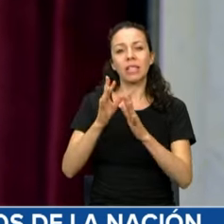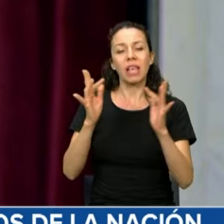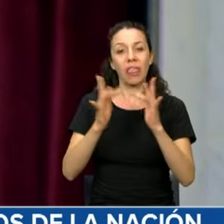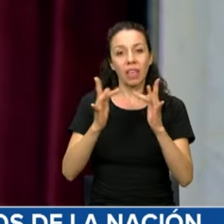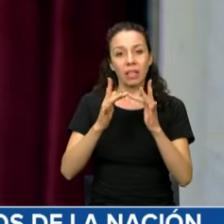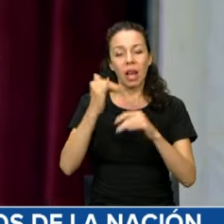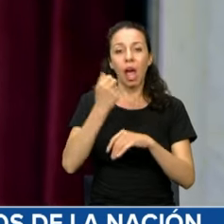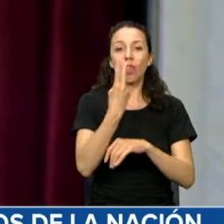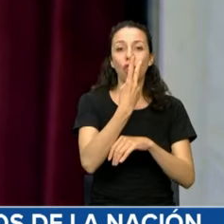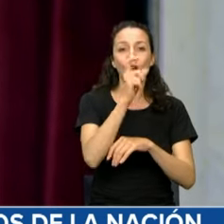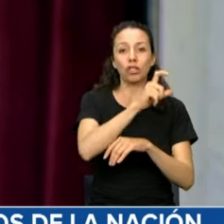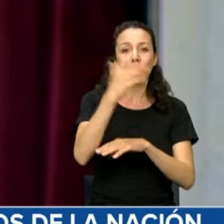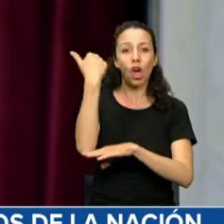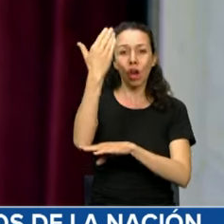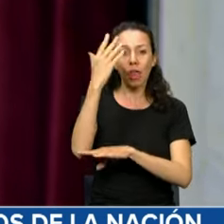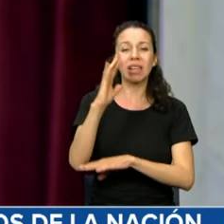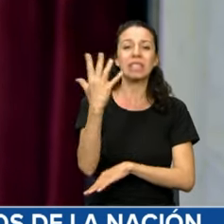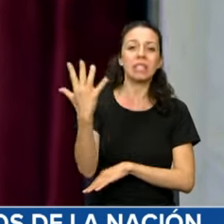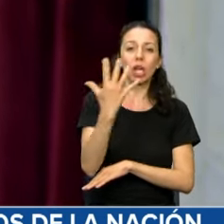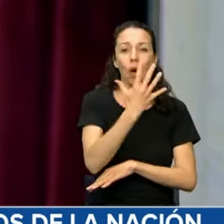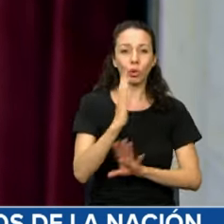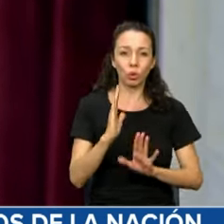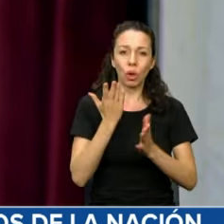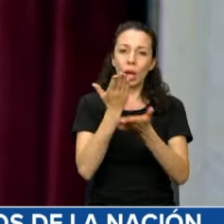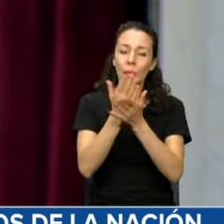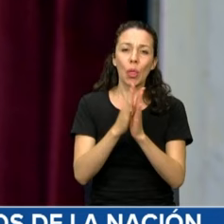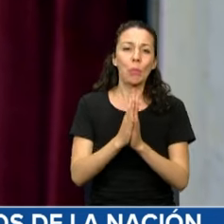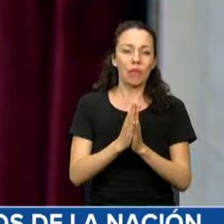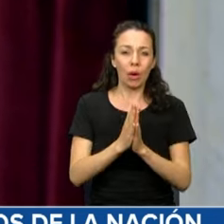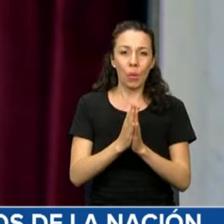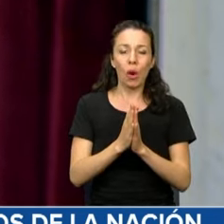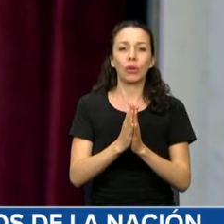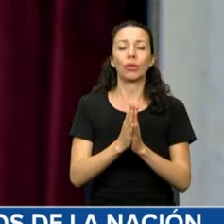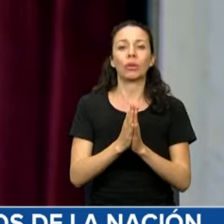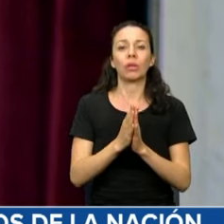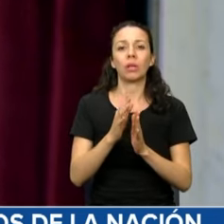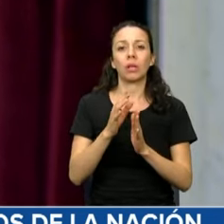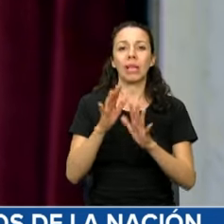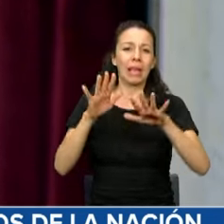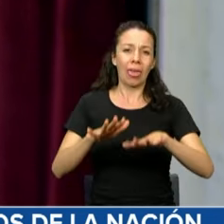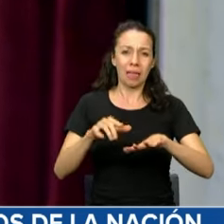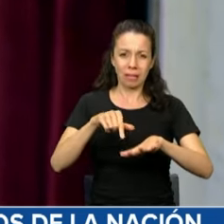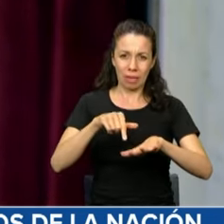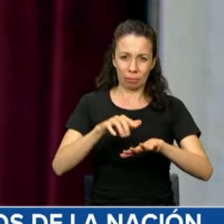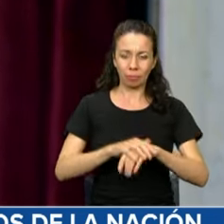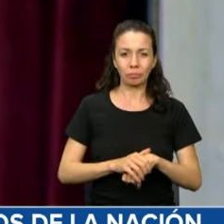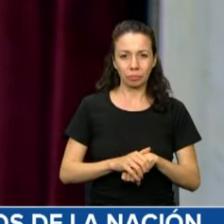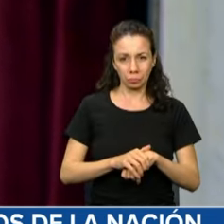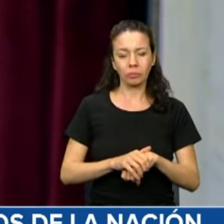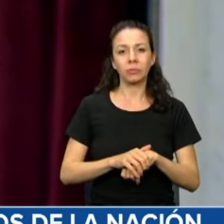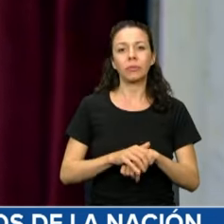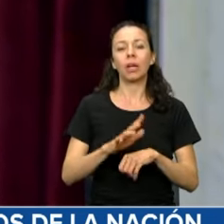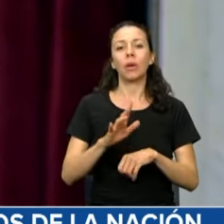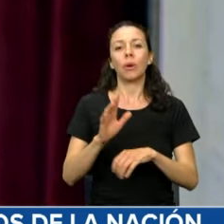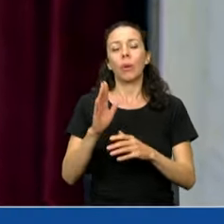oradoras y 5 minutos Así que les pido por favor que se queden por acá diputada bfi en uso de